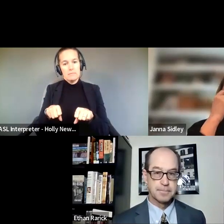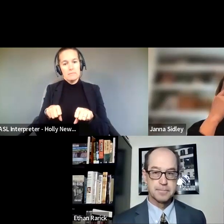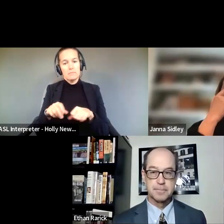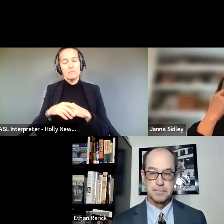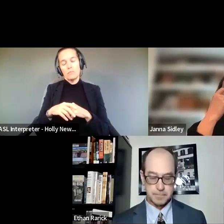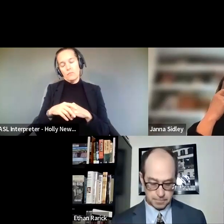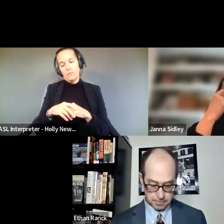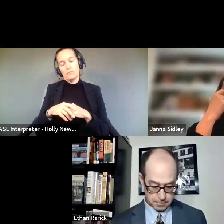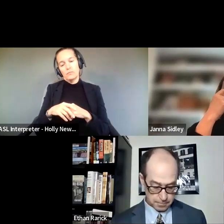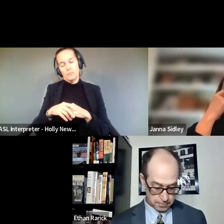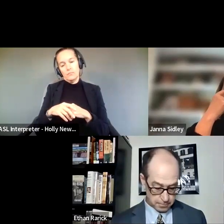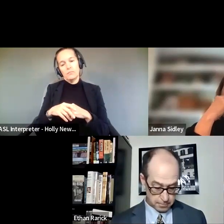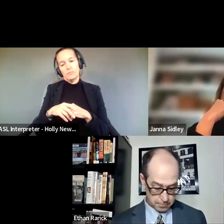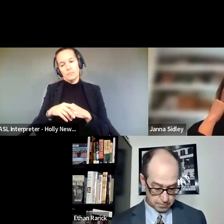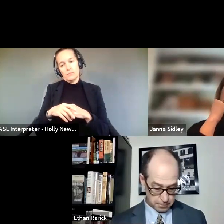Y esto no es lo único.